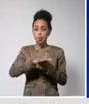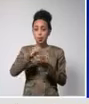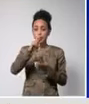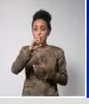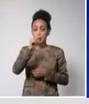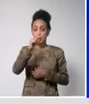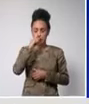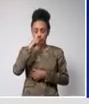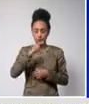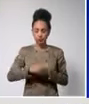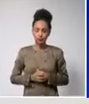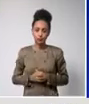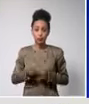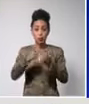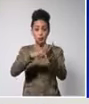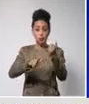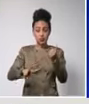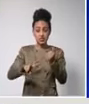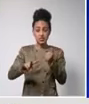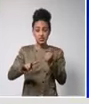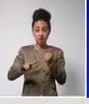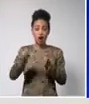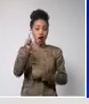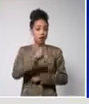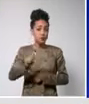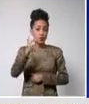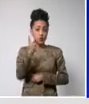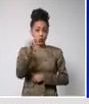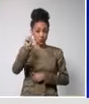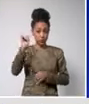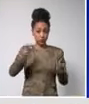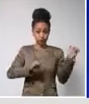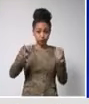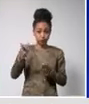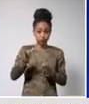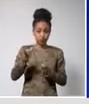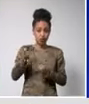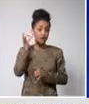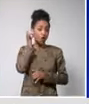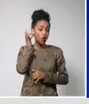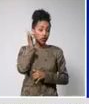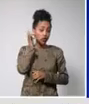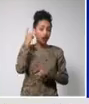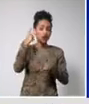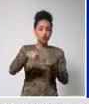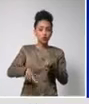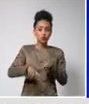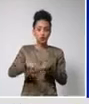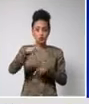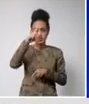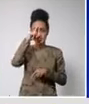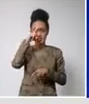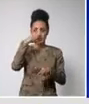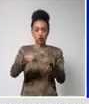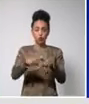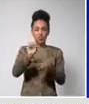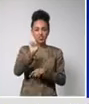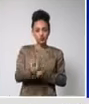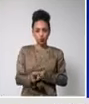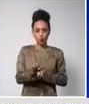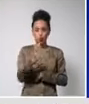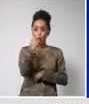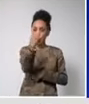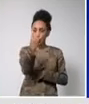2 pacientes importados de Florida y de Santa Cruz del Sur, 1 de cada uno.